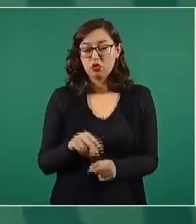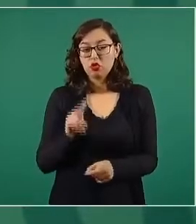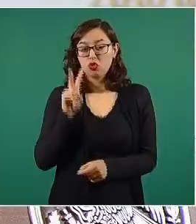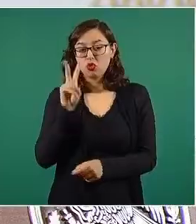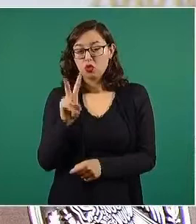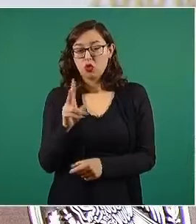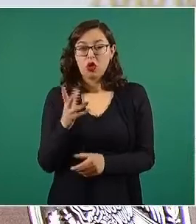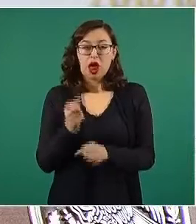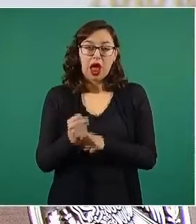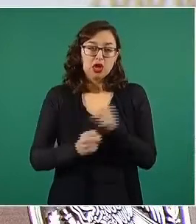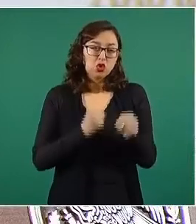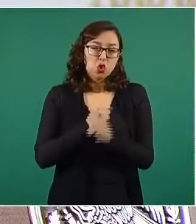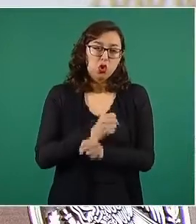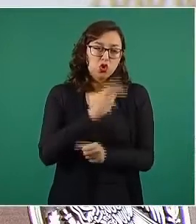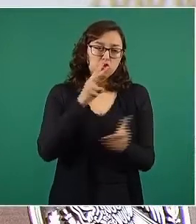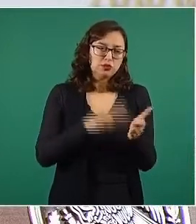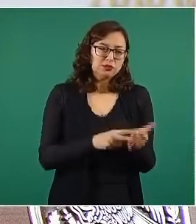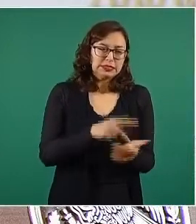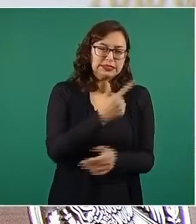2007, 2008.